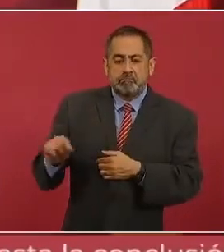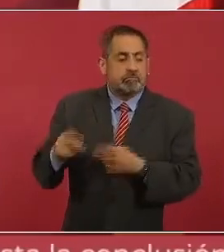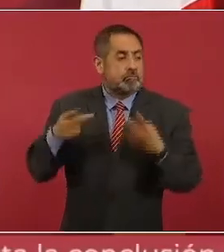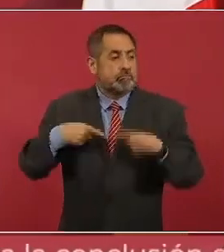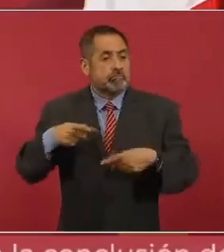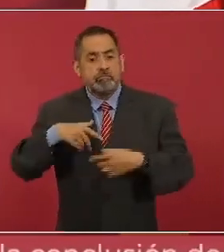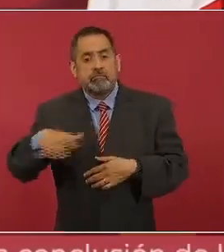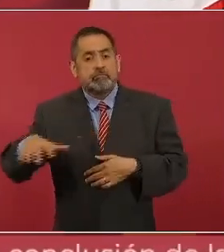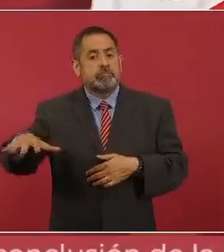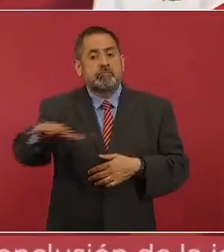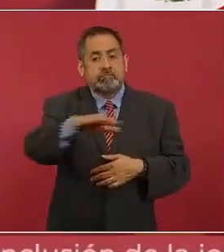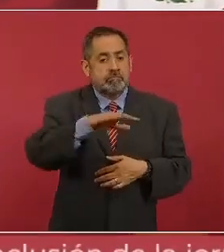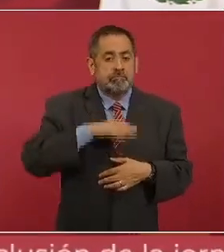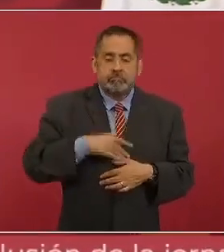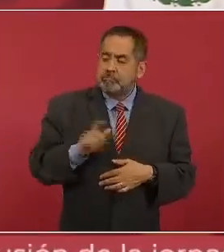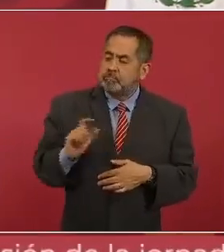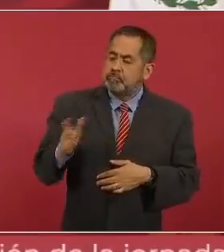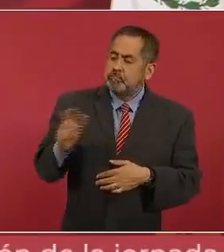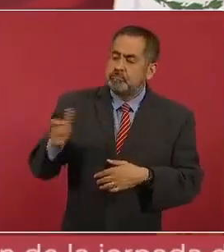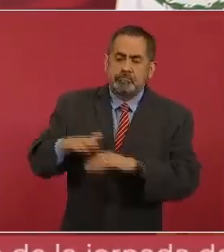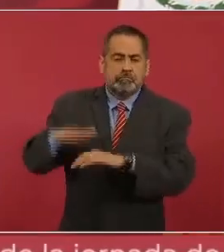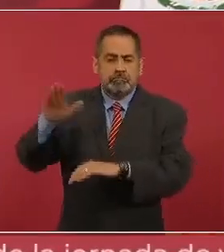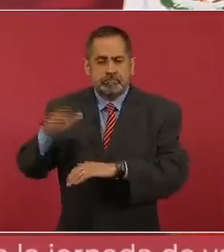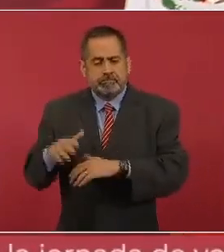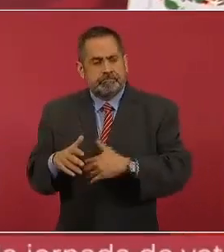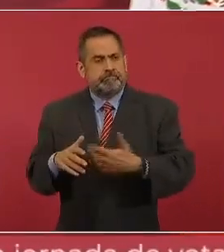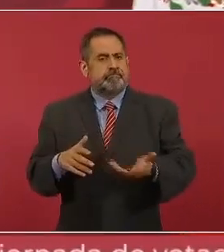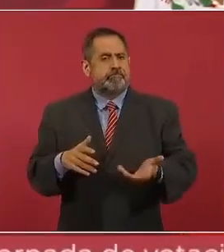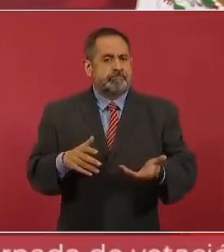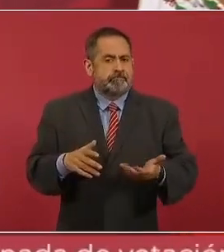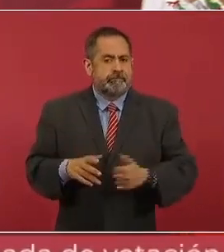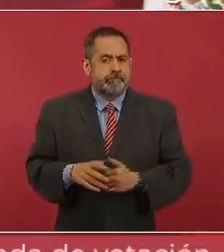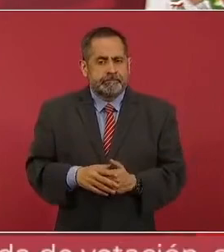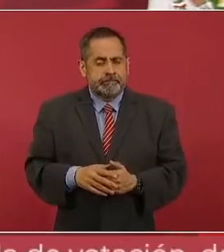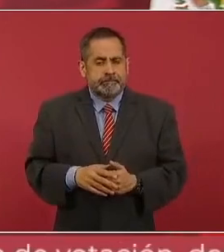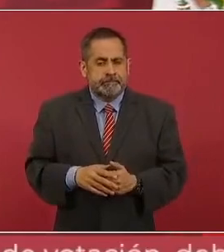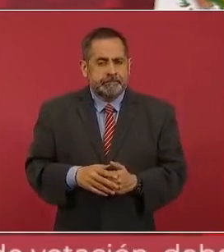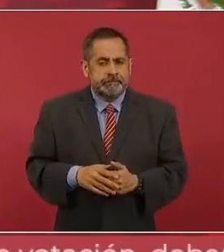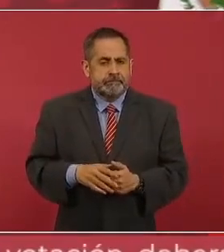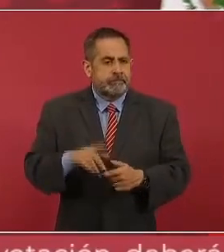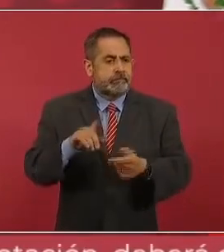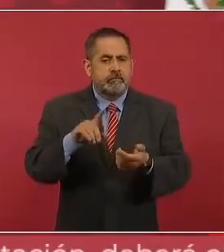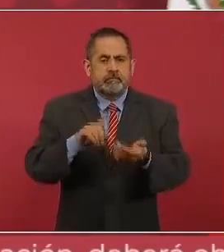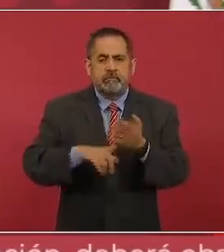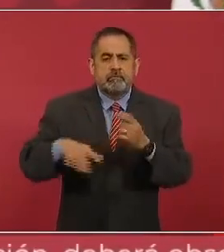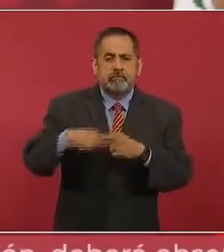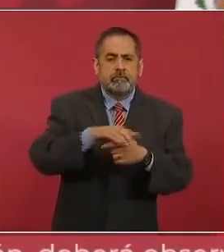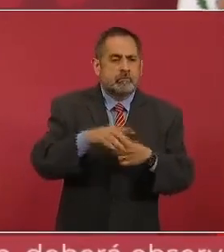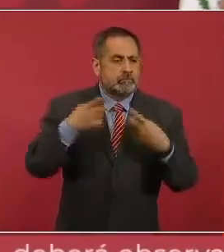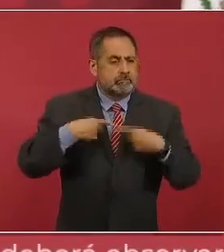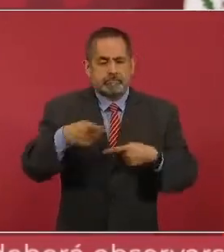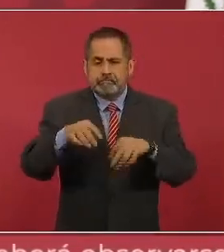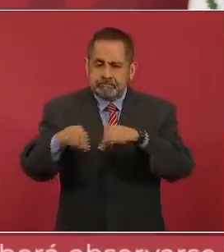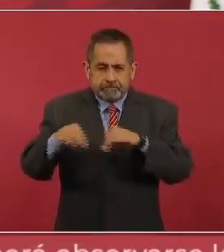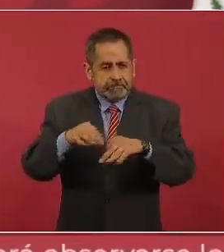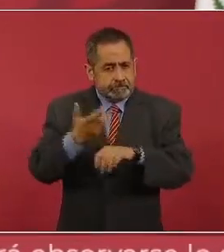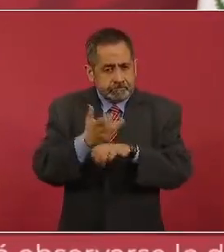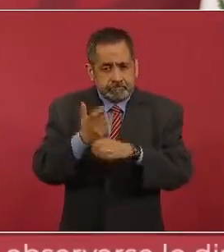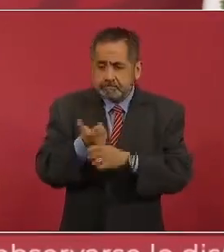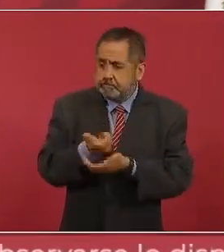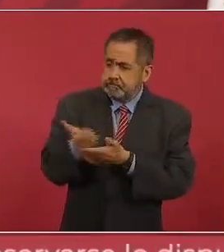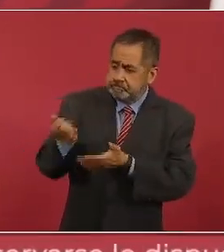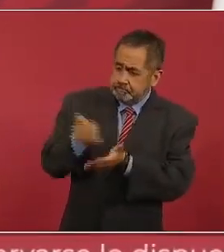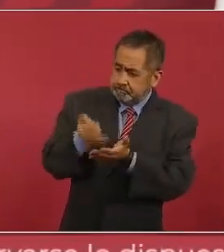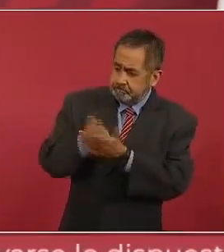que los ciudadanos de clase media y que los trabajadores.